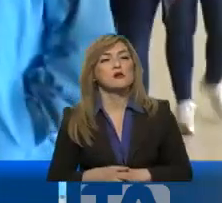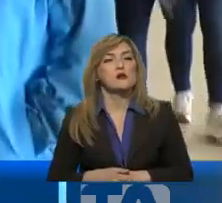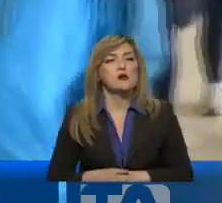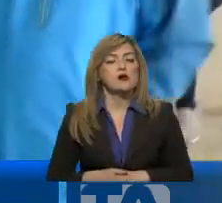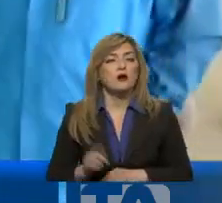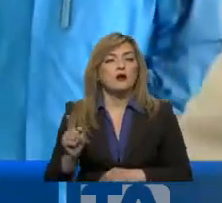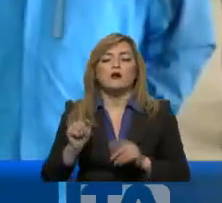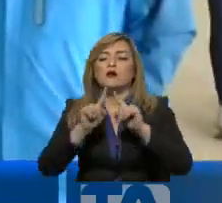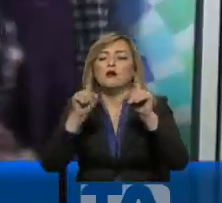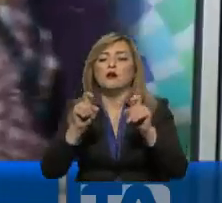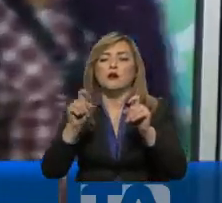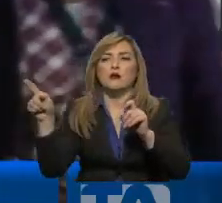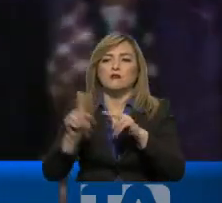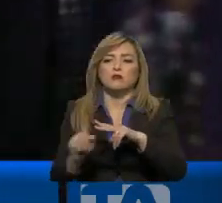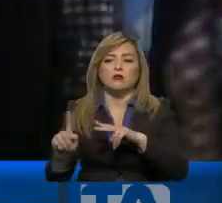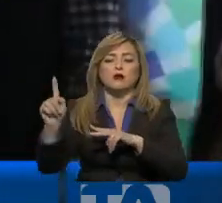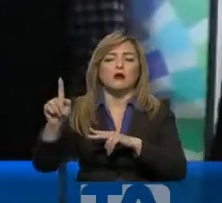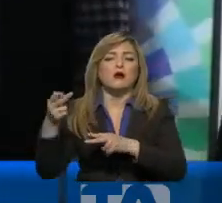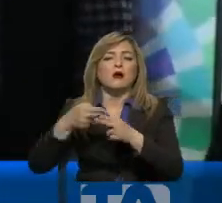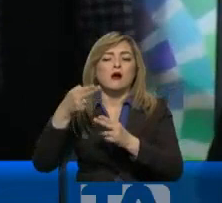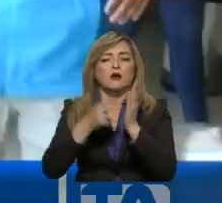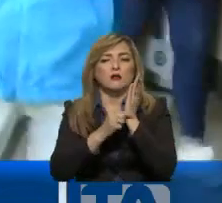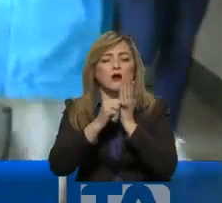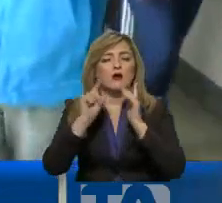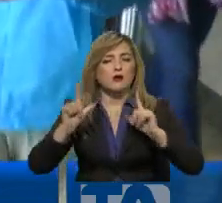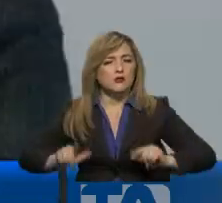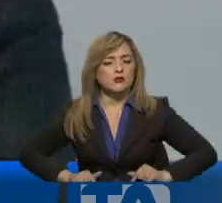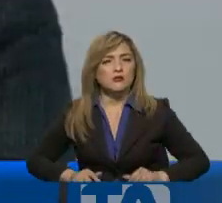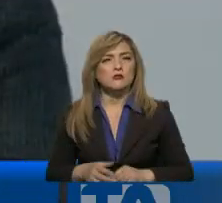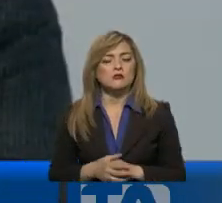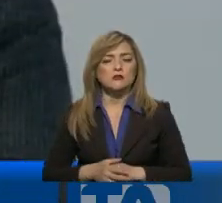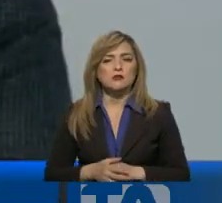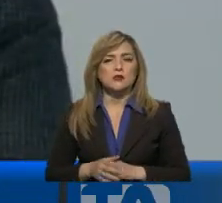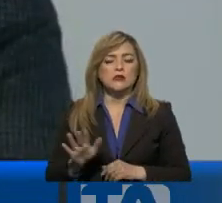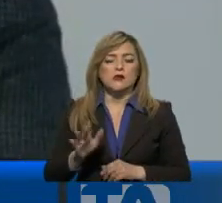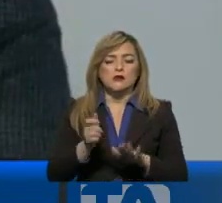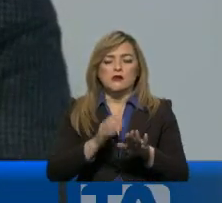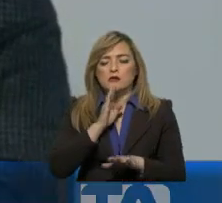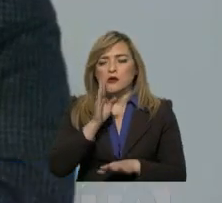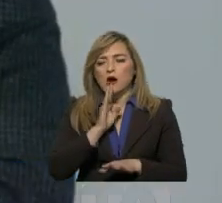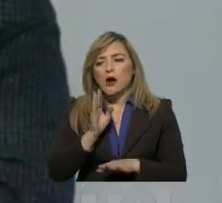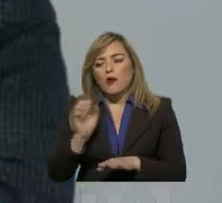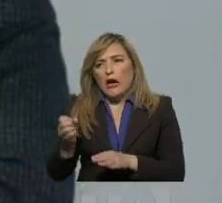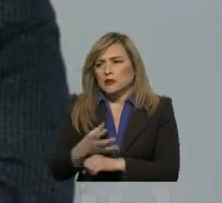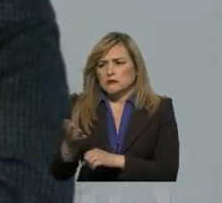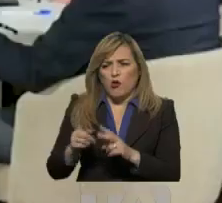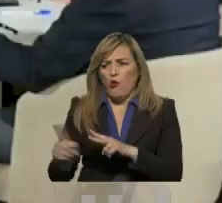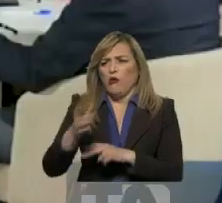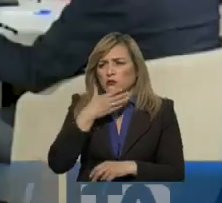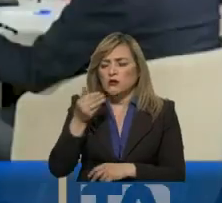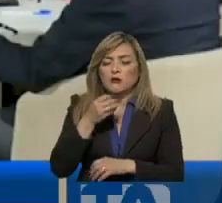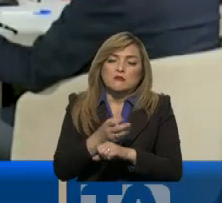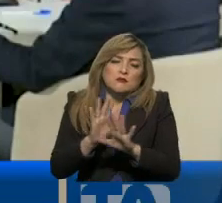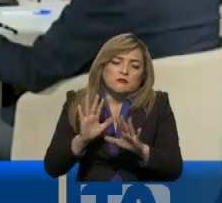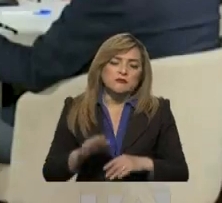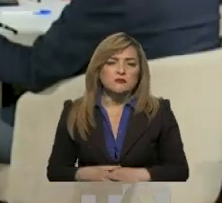consultaron también sobre la salida del país del exministro de Salud. Suele ser recomendaciones de los abogados en más de una ocasión.